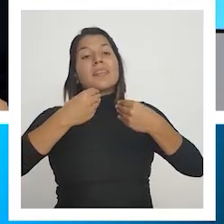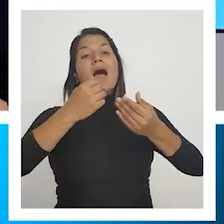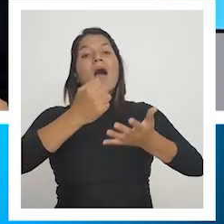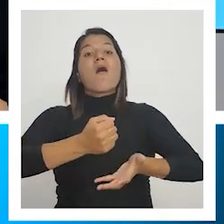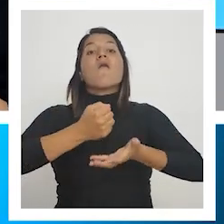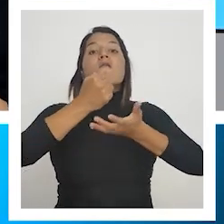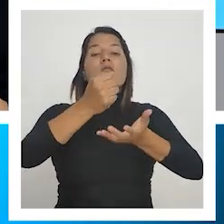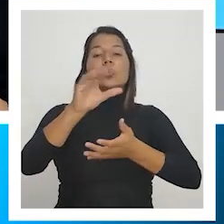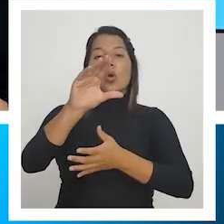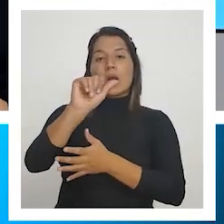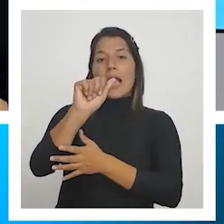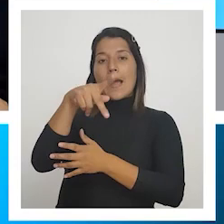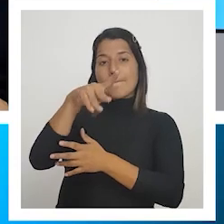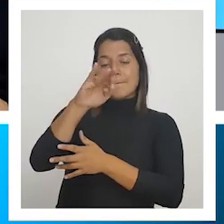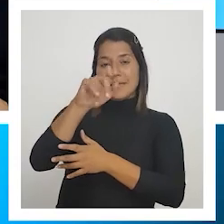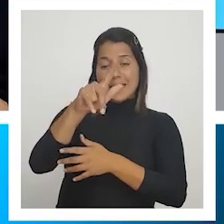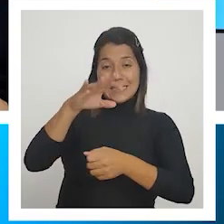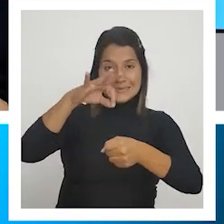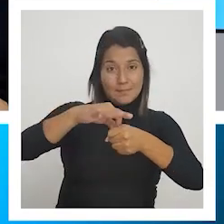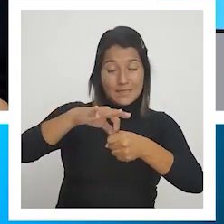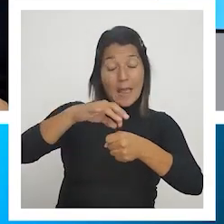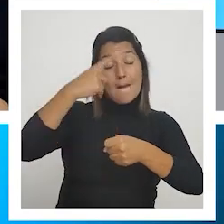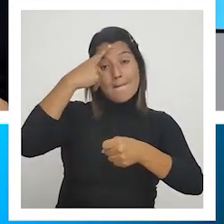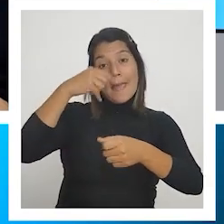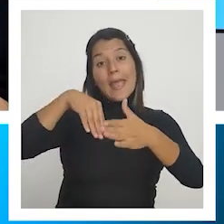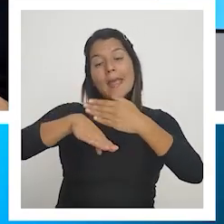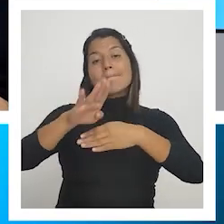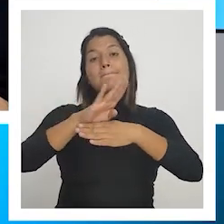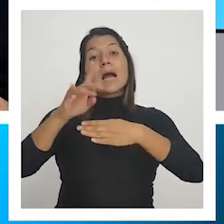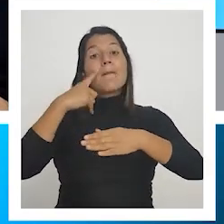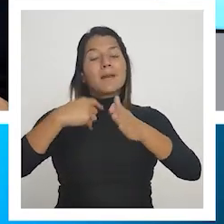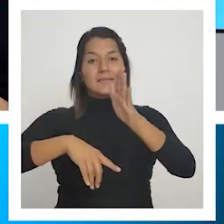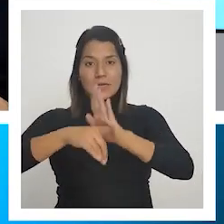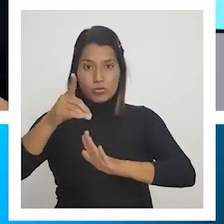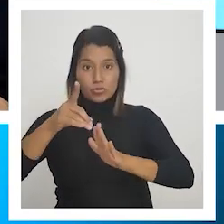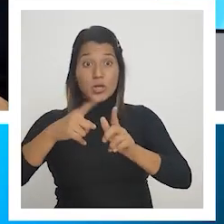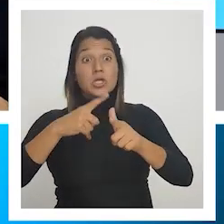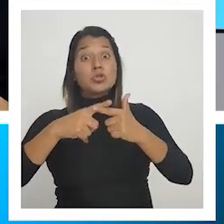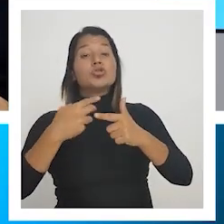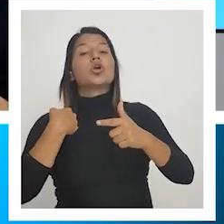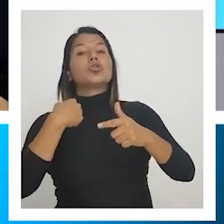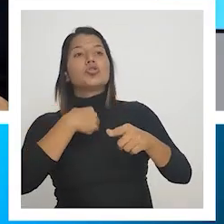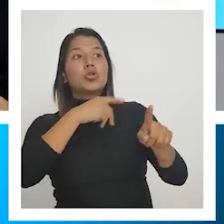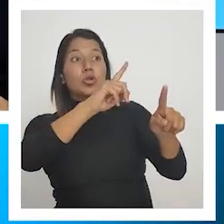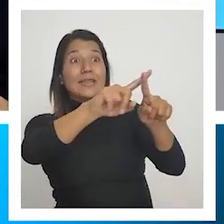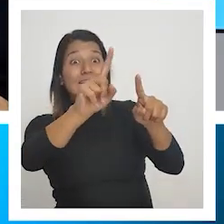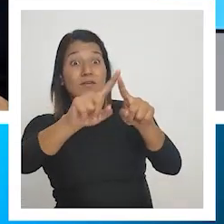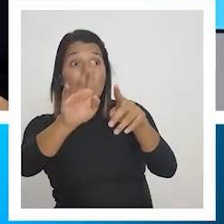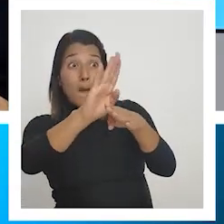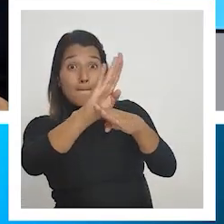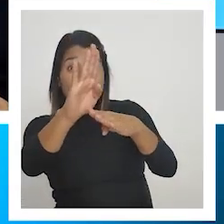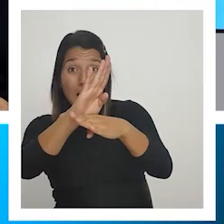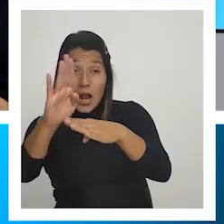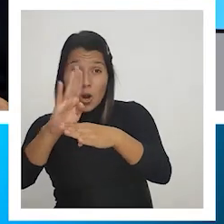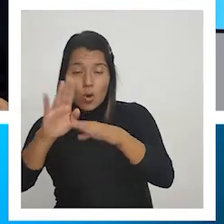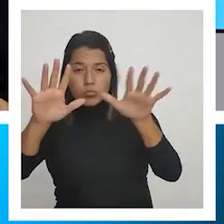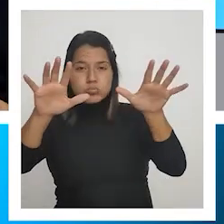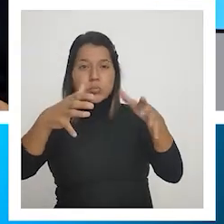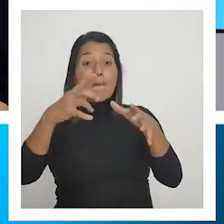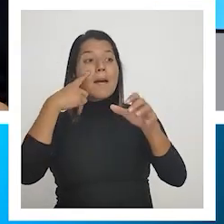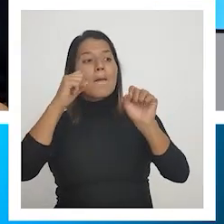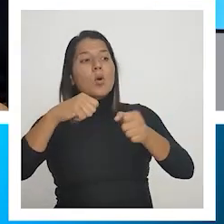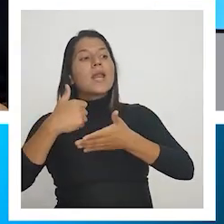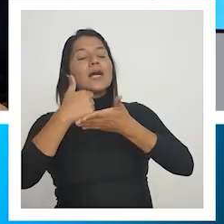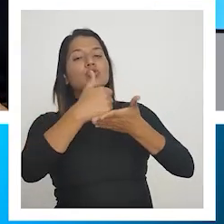también unimos a algunos operadores financieros, entidades financieras, para que podamos ayudarles a las empresas a que ingresen a